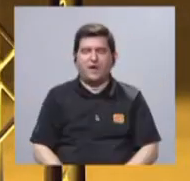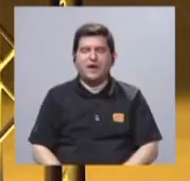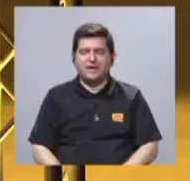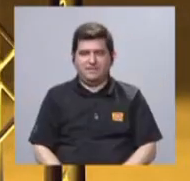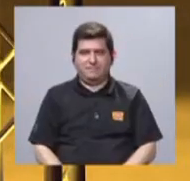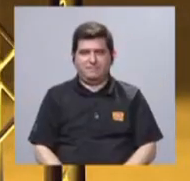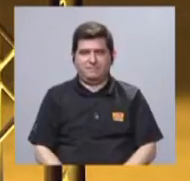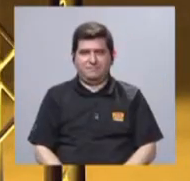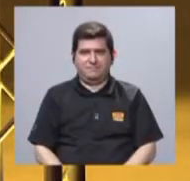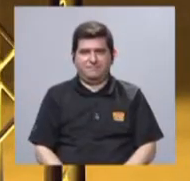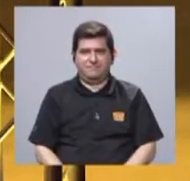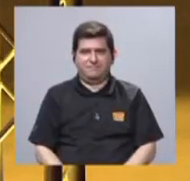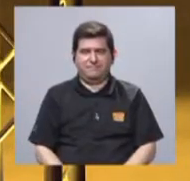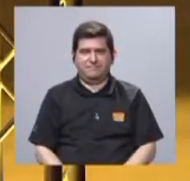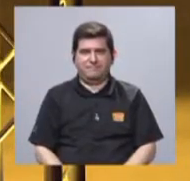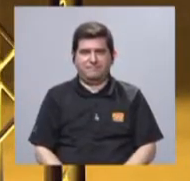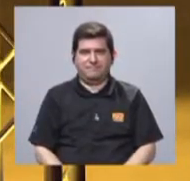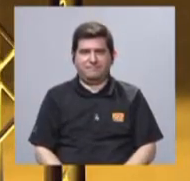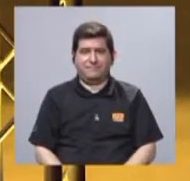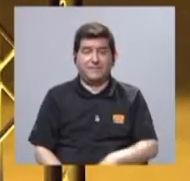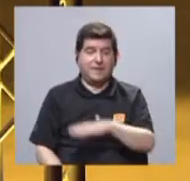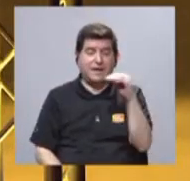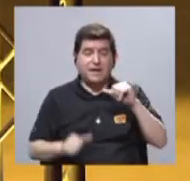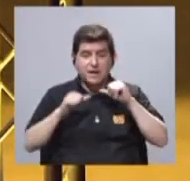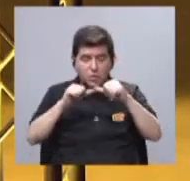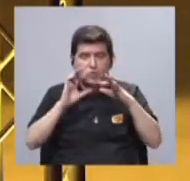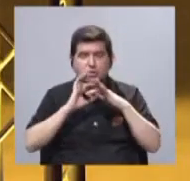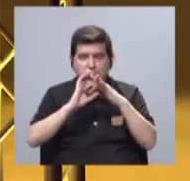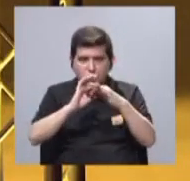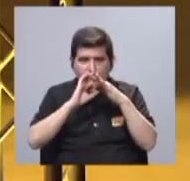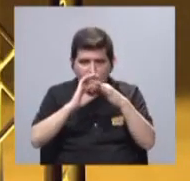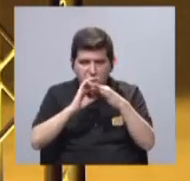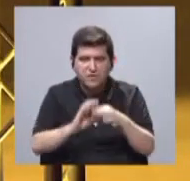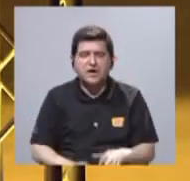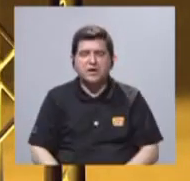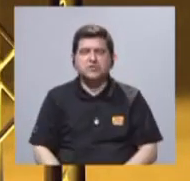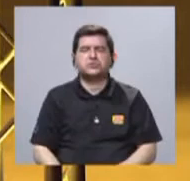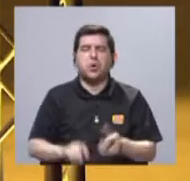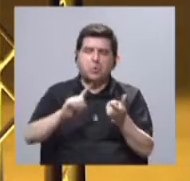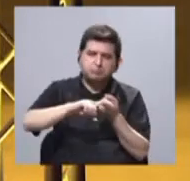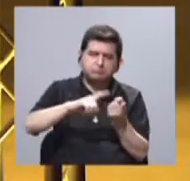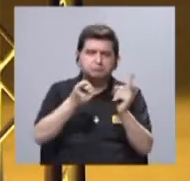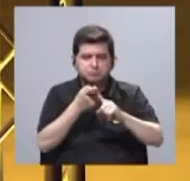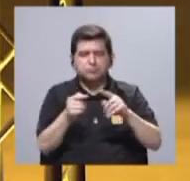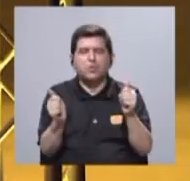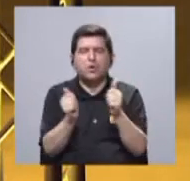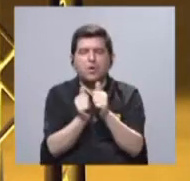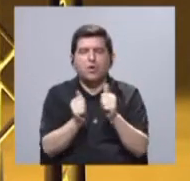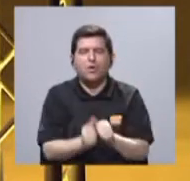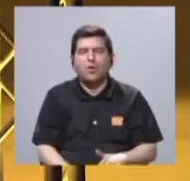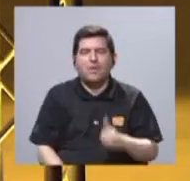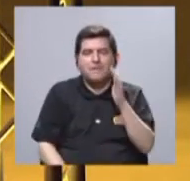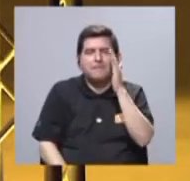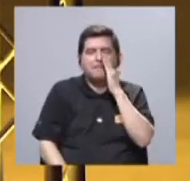una monarquía constitucional, y de mantener relaciones fraternas con la madre patria